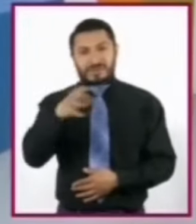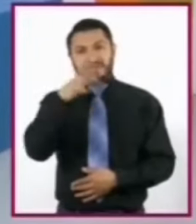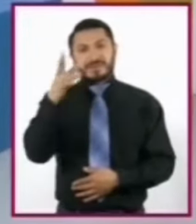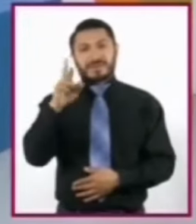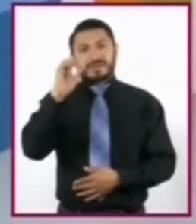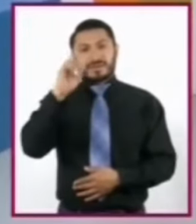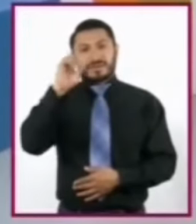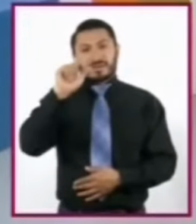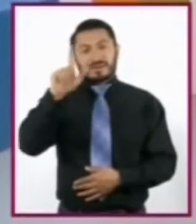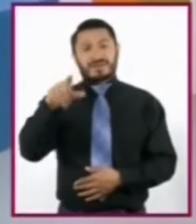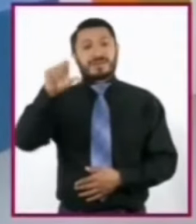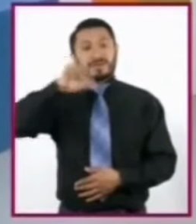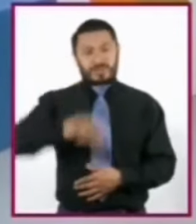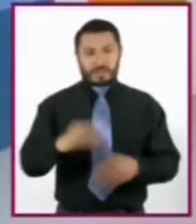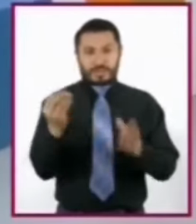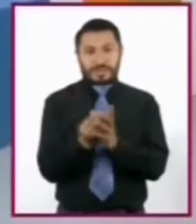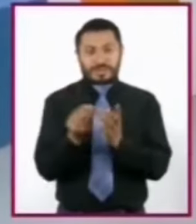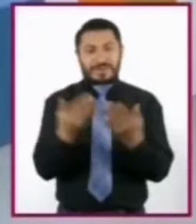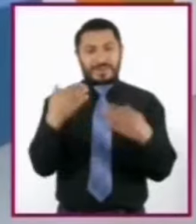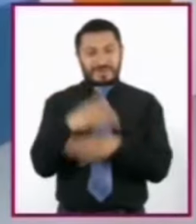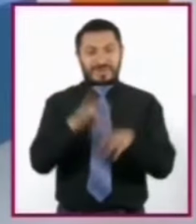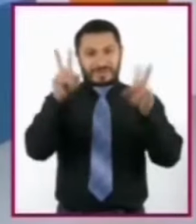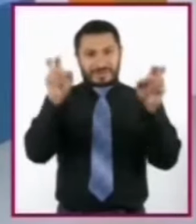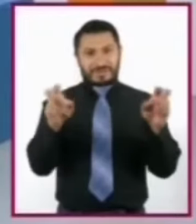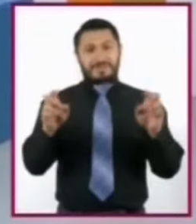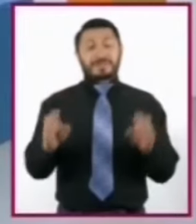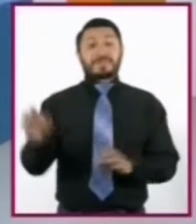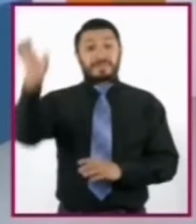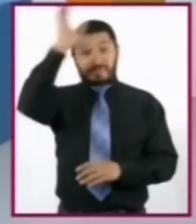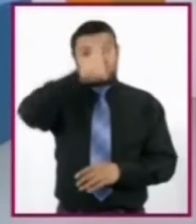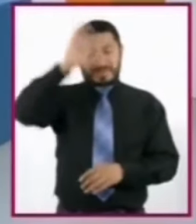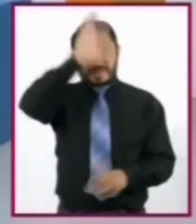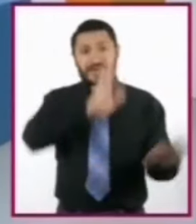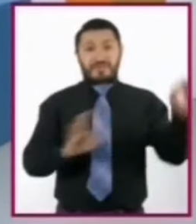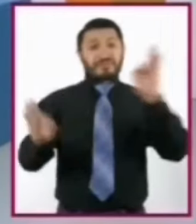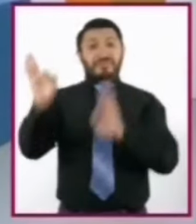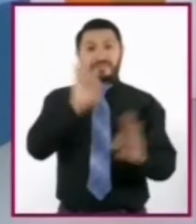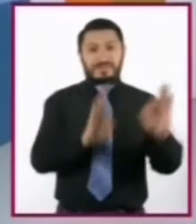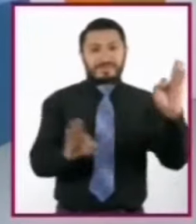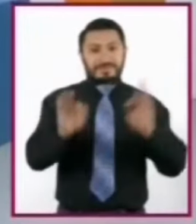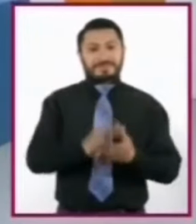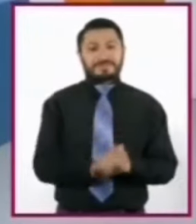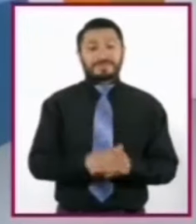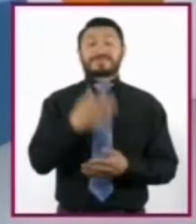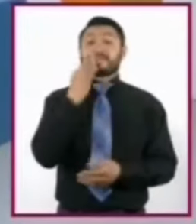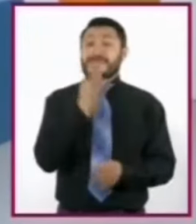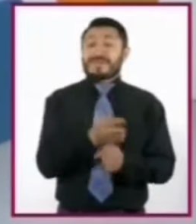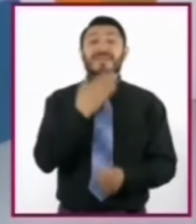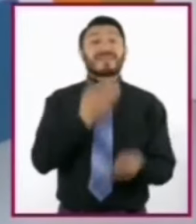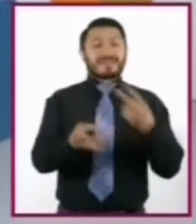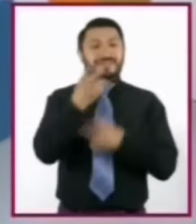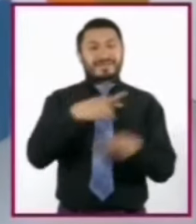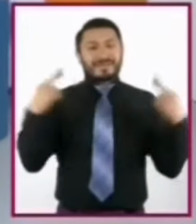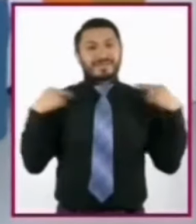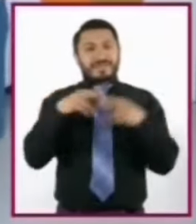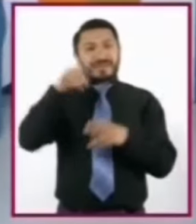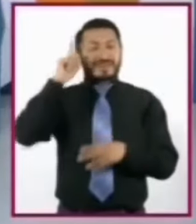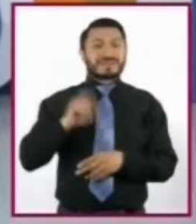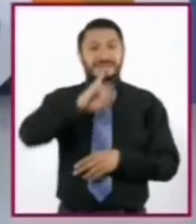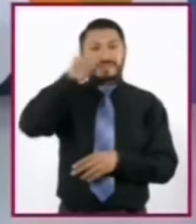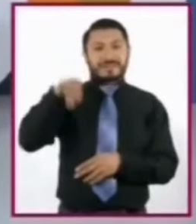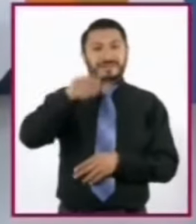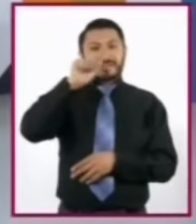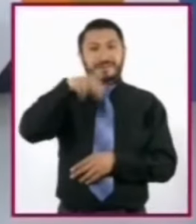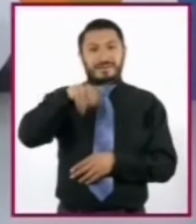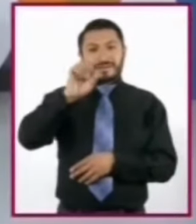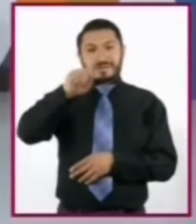ocasión tendremos una sesión de la asignatura Ciencias Física. Damos la bienvenida a la profesora Janet Mendoza Romero,